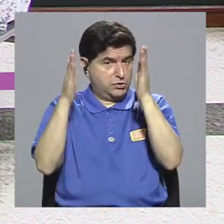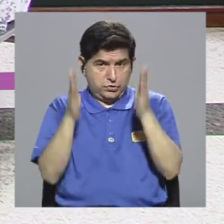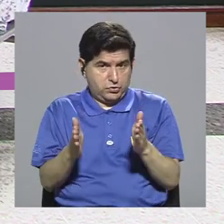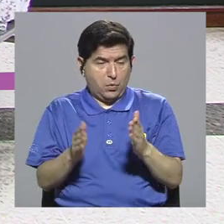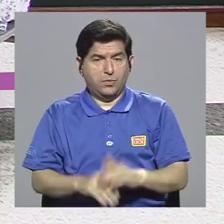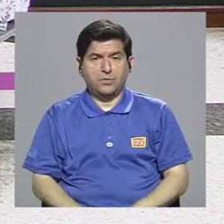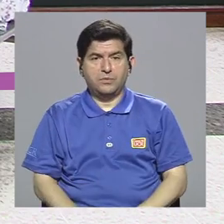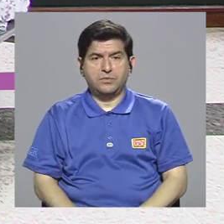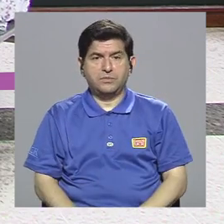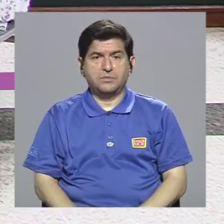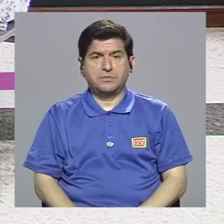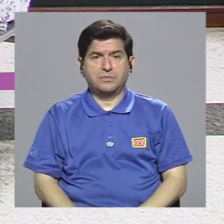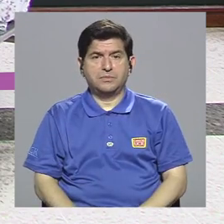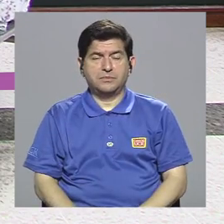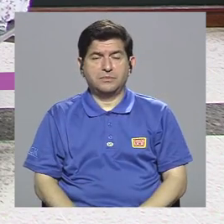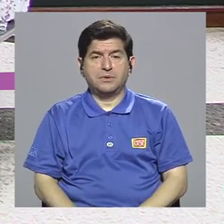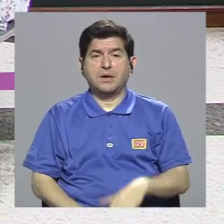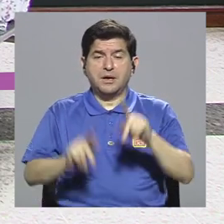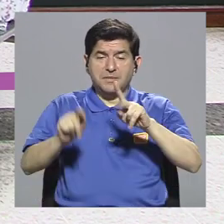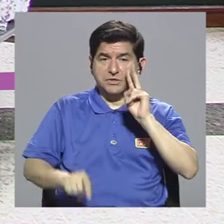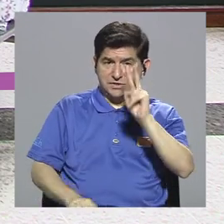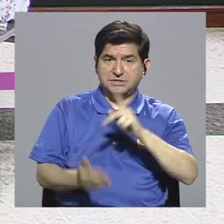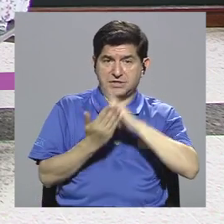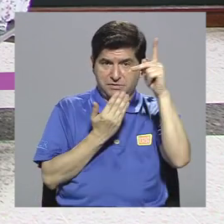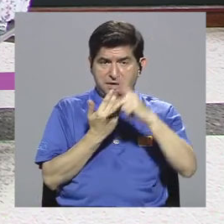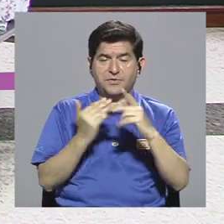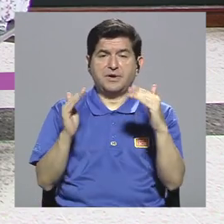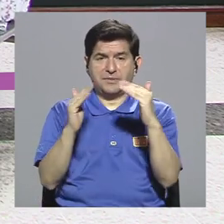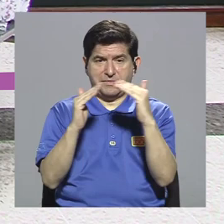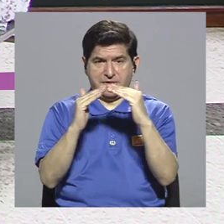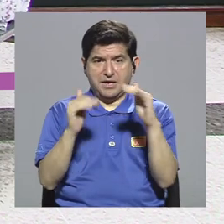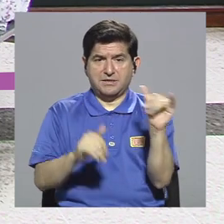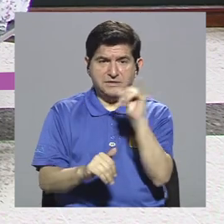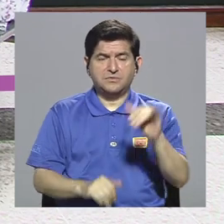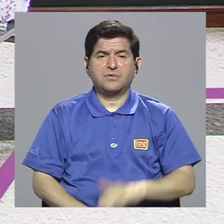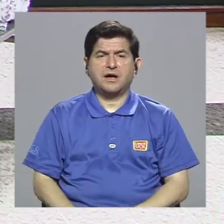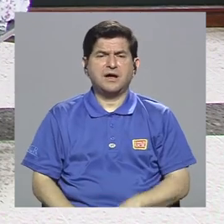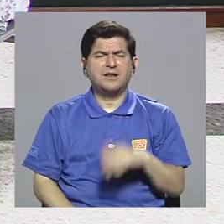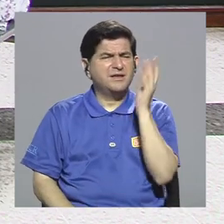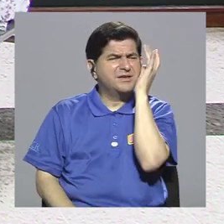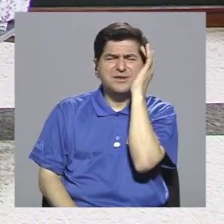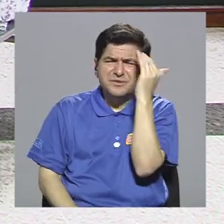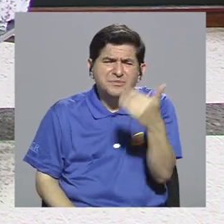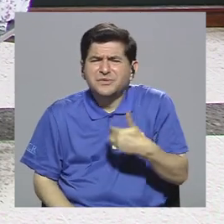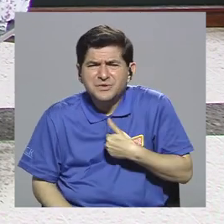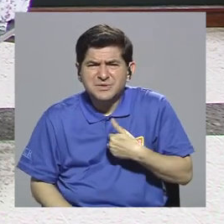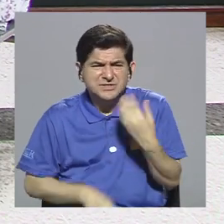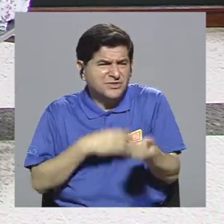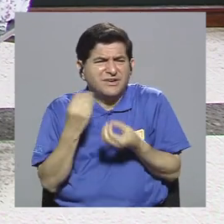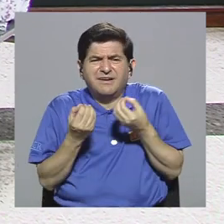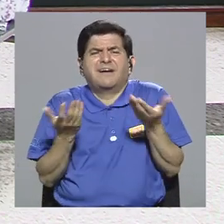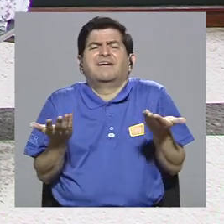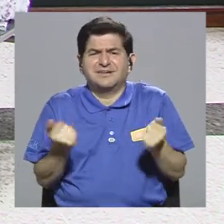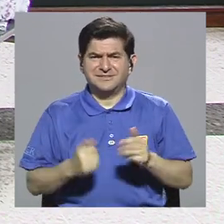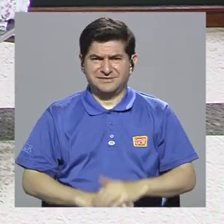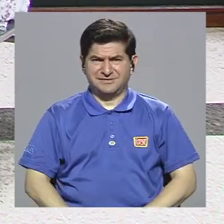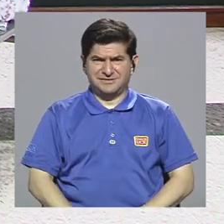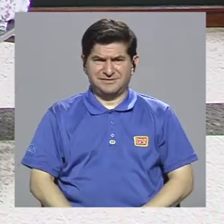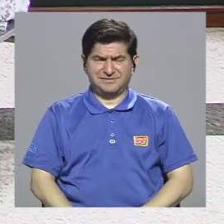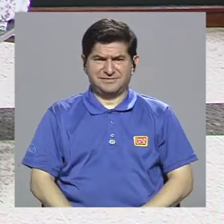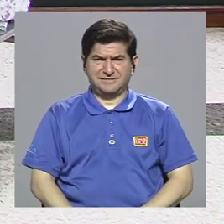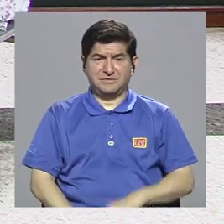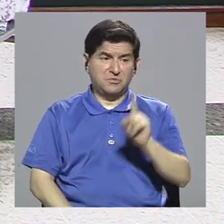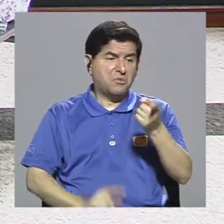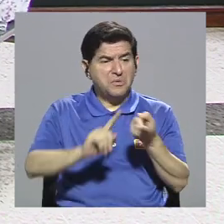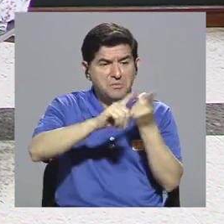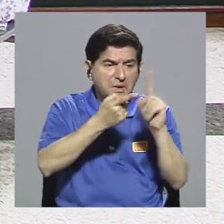que nos están viendo y escuchando en este momento en casa, también personas que tienen esa preocupación, ¿qué podemos hacer ante un